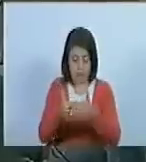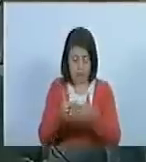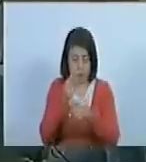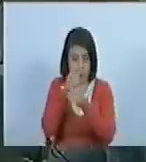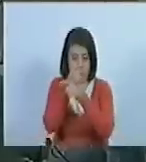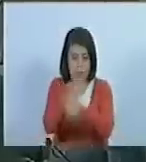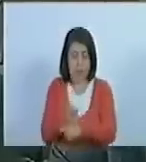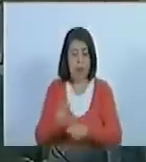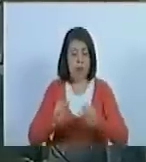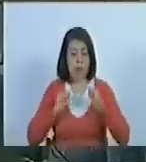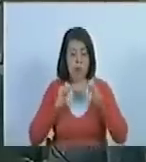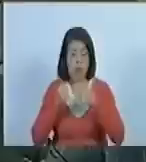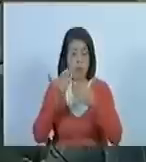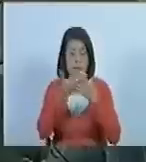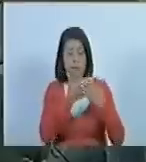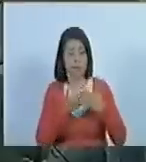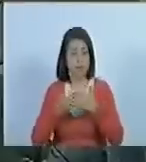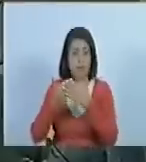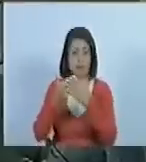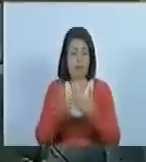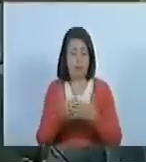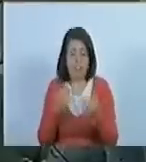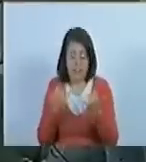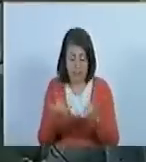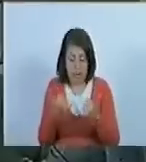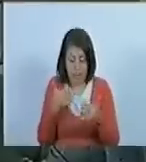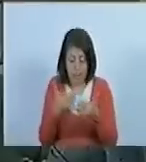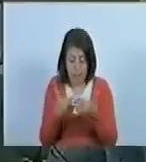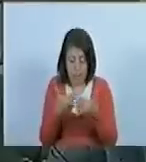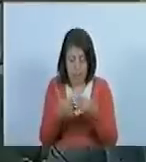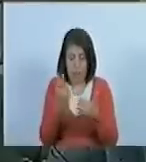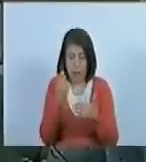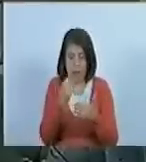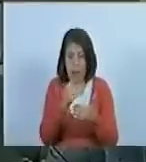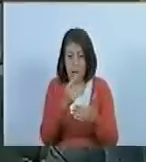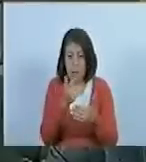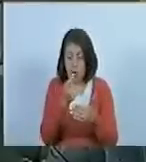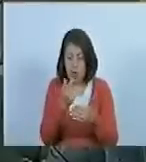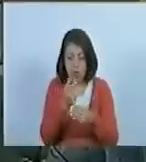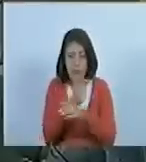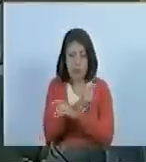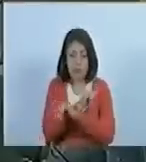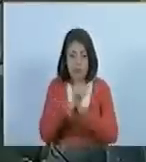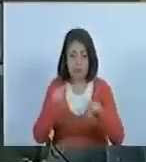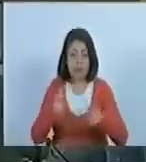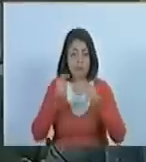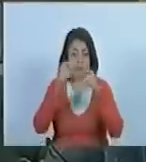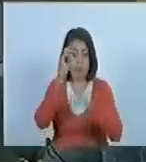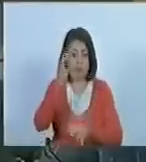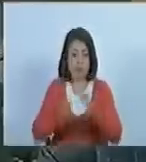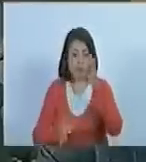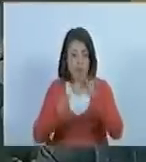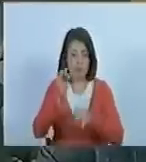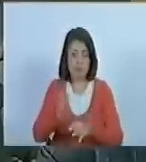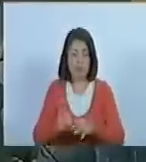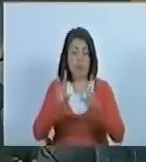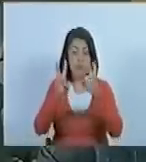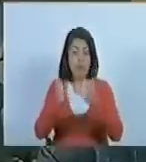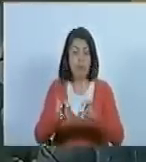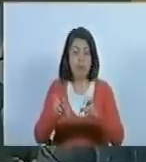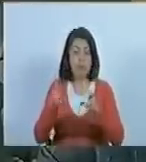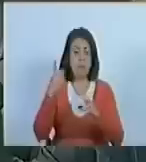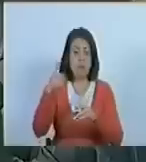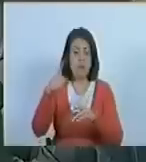a esos que comienzan a estudiar y los que están terminando, porque de ellos va a depender un nuevo Estado de